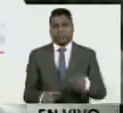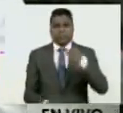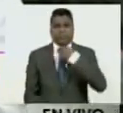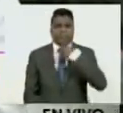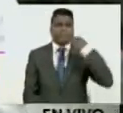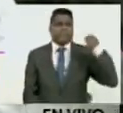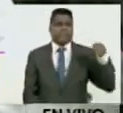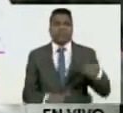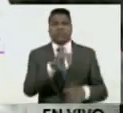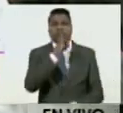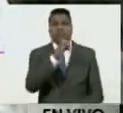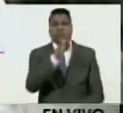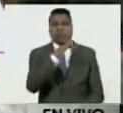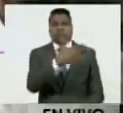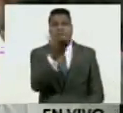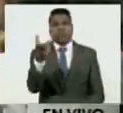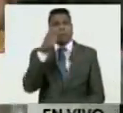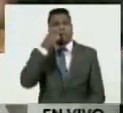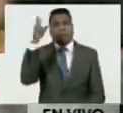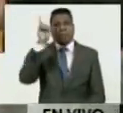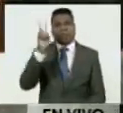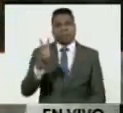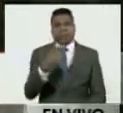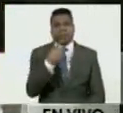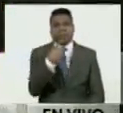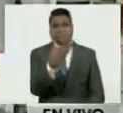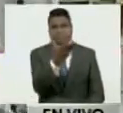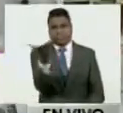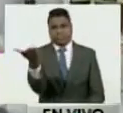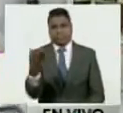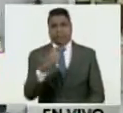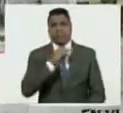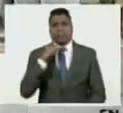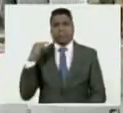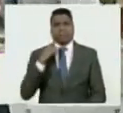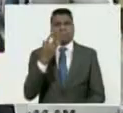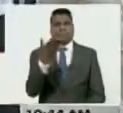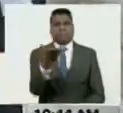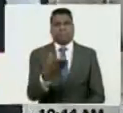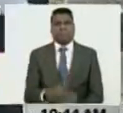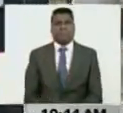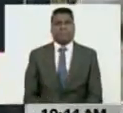darle ese mensaje al pueblo de Venezuela. Adelante, padre.